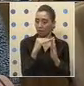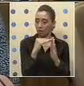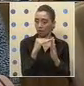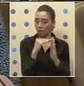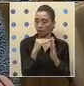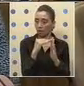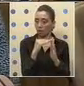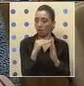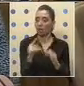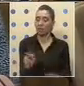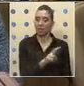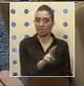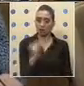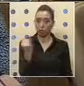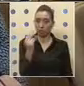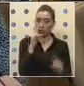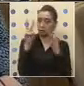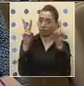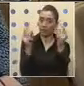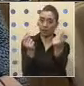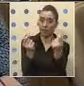orden del día en Recoleta e Independencia,